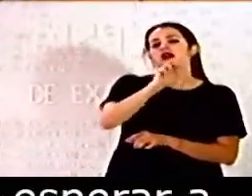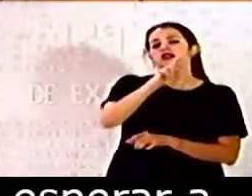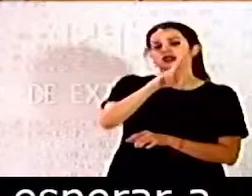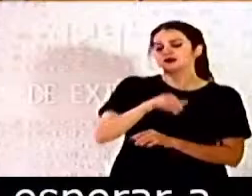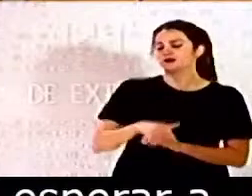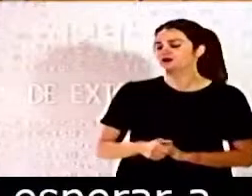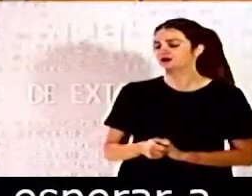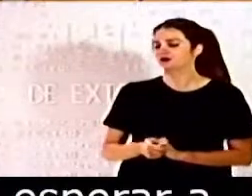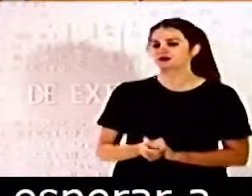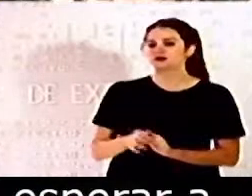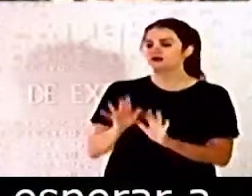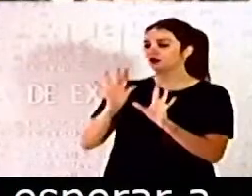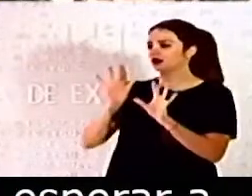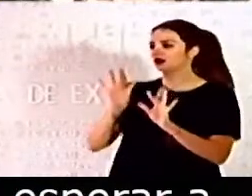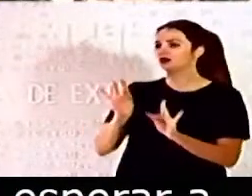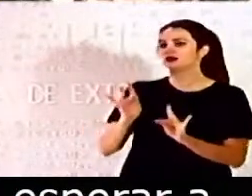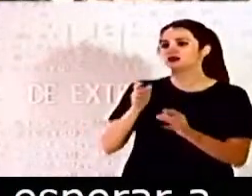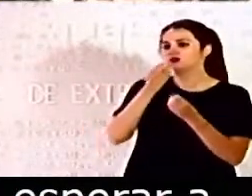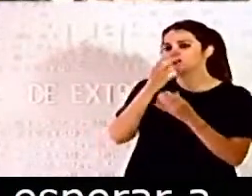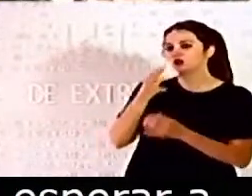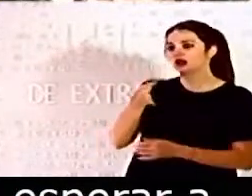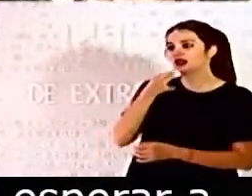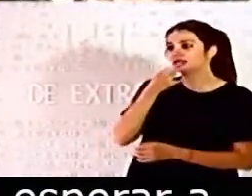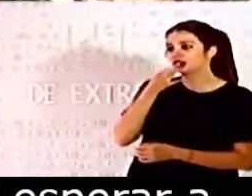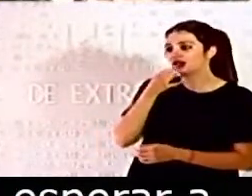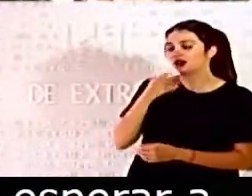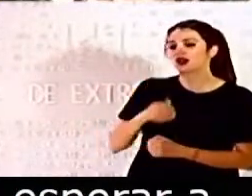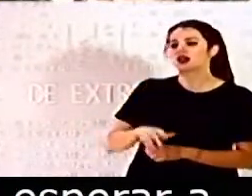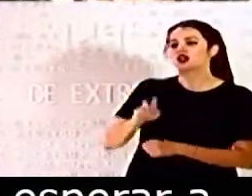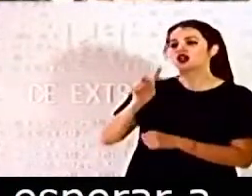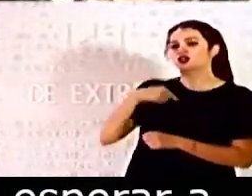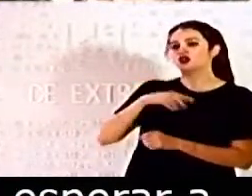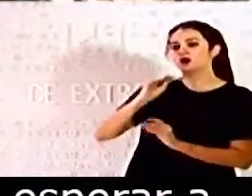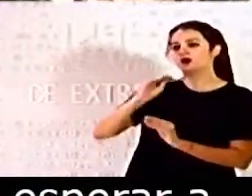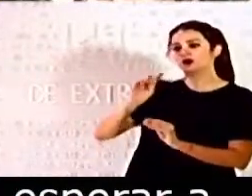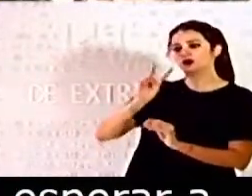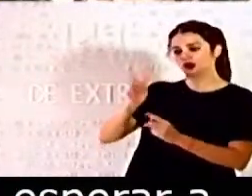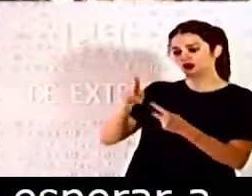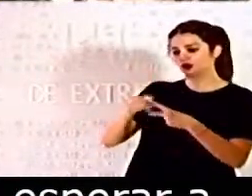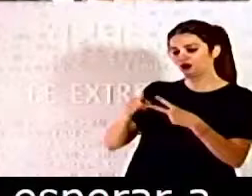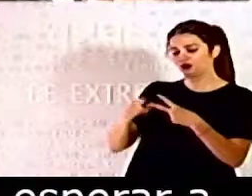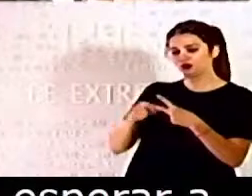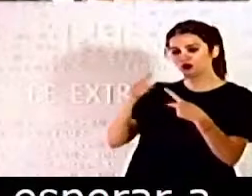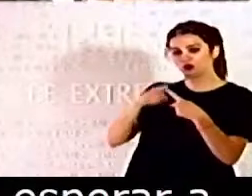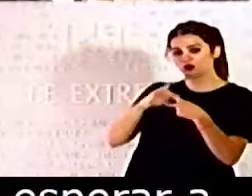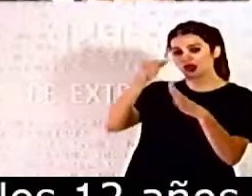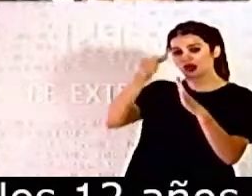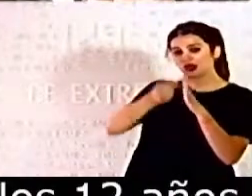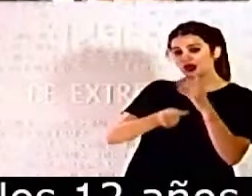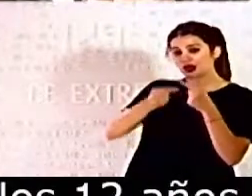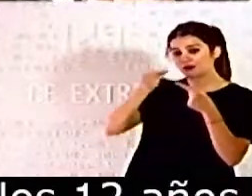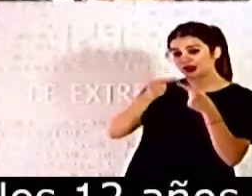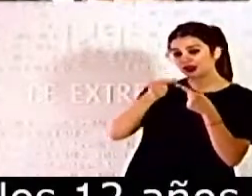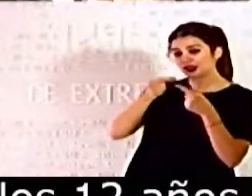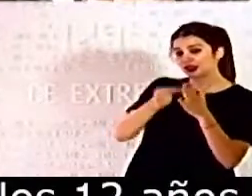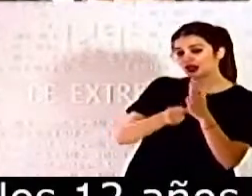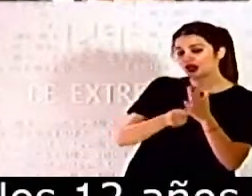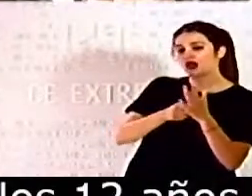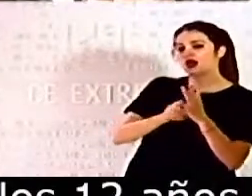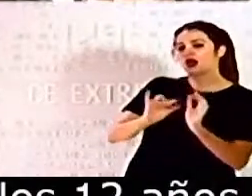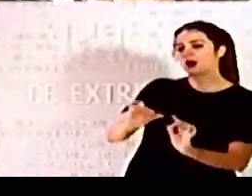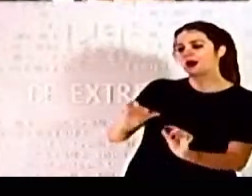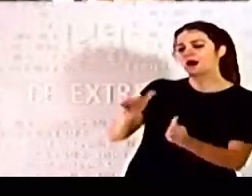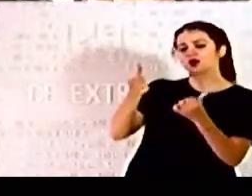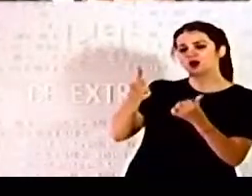Sí, hola, ¿qué tal, consejero? Buenas tardes. Buenas tardes. Yo tenía 2 cuestiones. En primer lugar, por aclarar, las medidas que se van a aprobar, entiendo que el viernes en